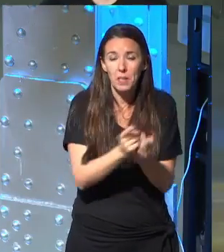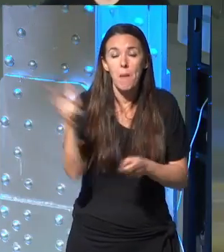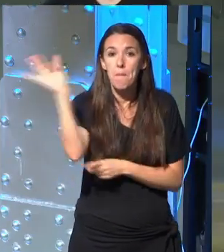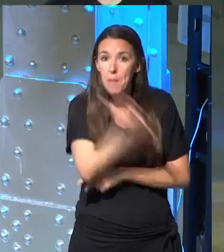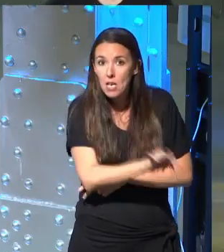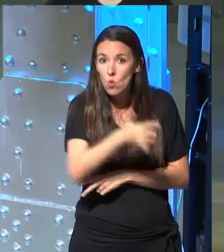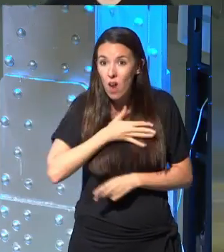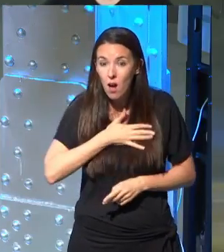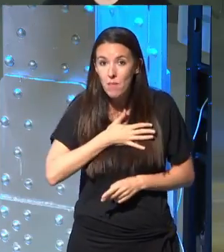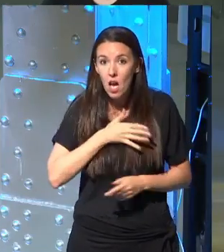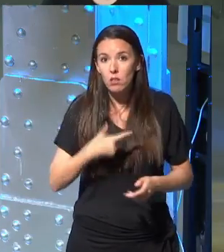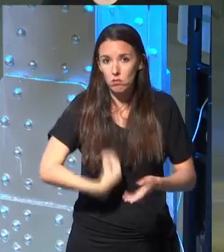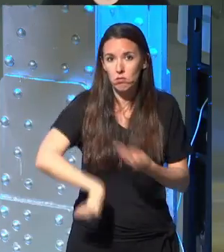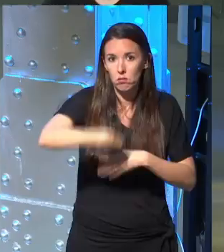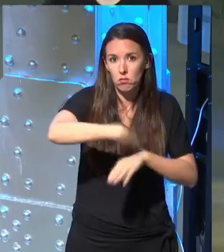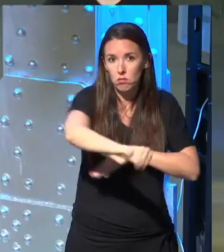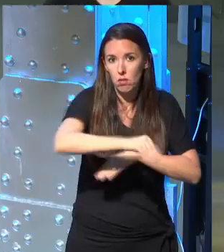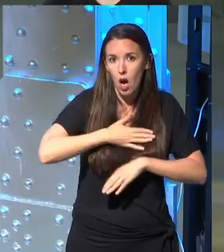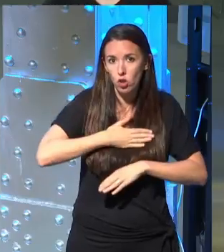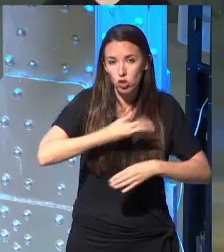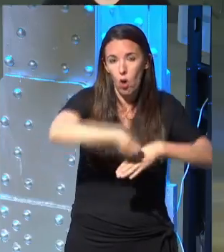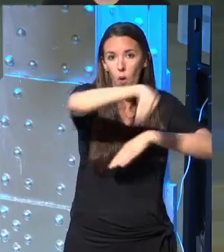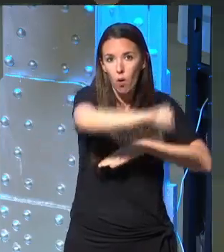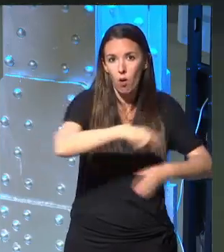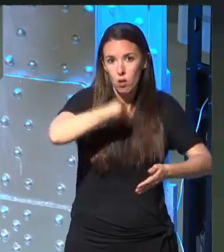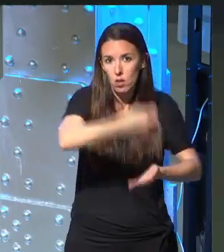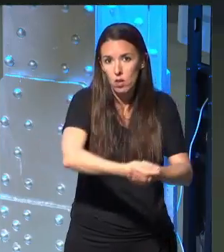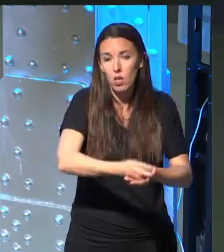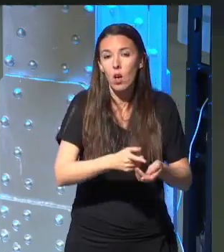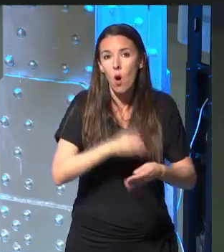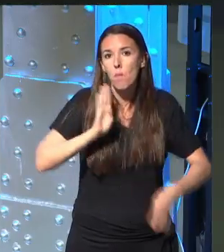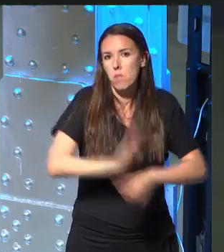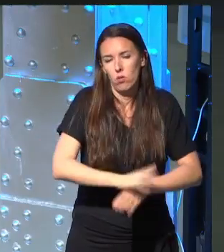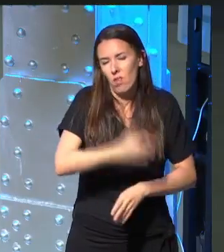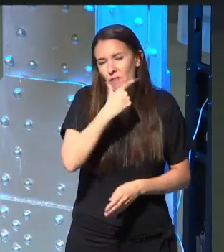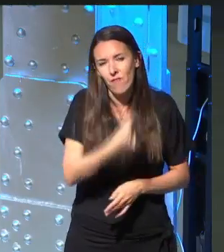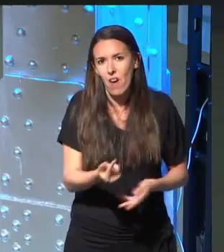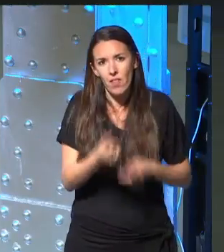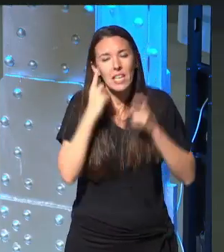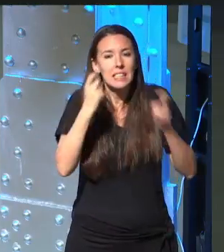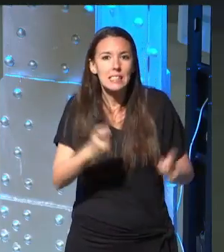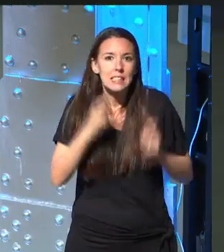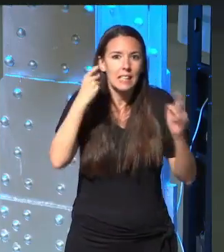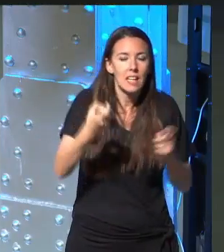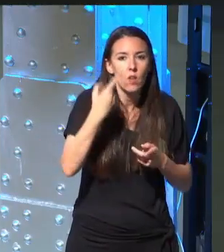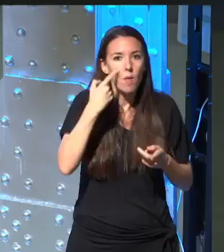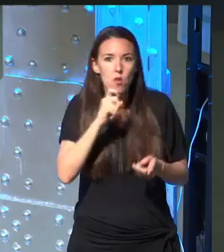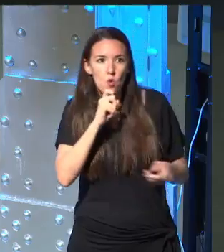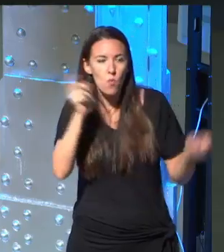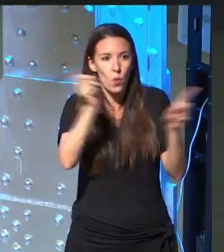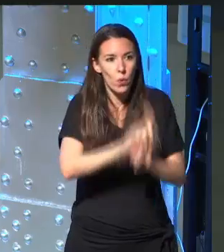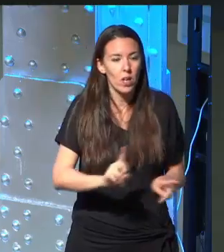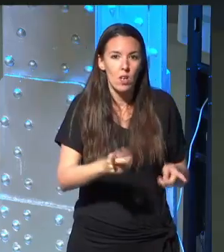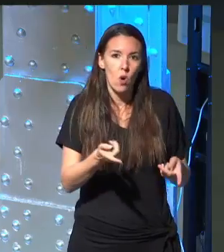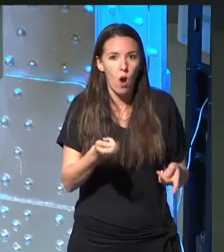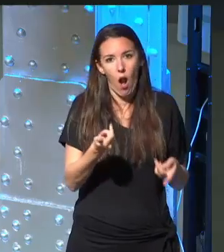hice, me la pagué yo de mi bolsillo. Entonces, son producciones, pues eso, muy, muy sencillitas y siempre intentando... disimular que